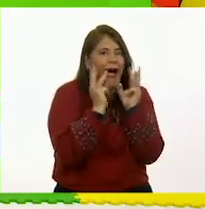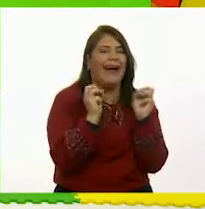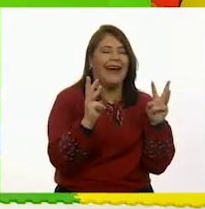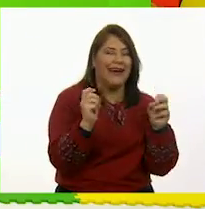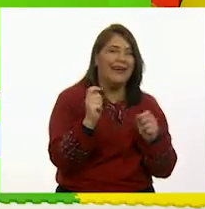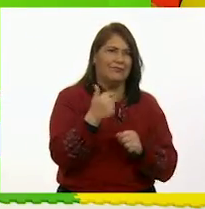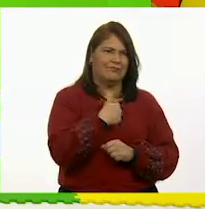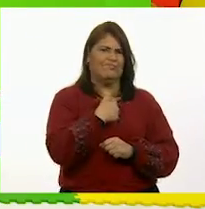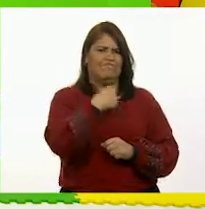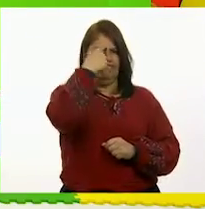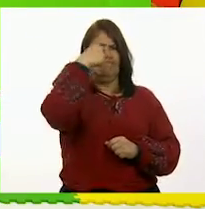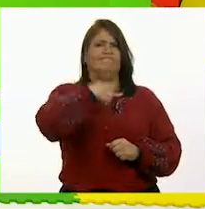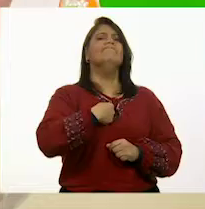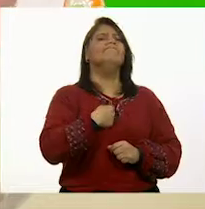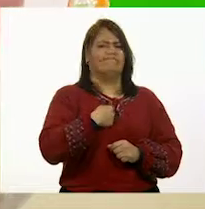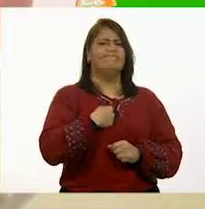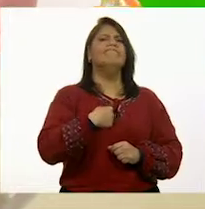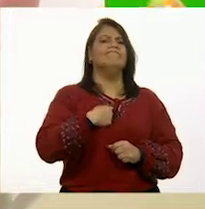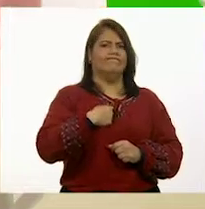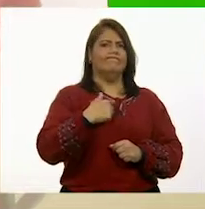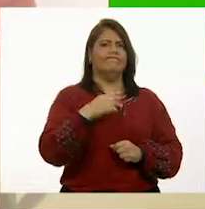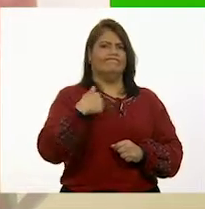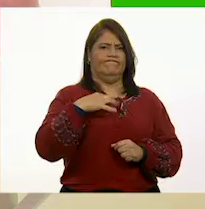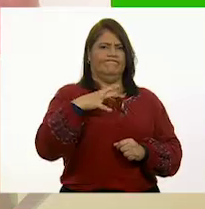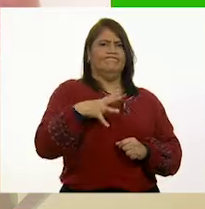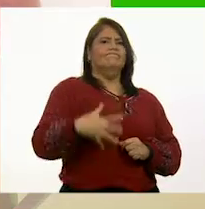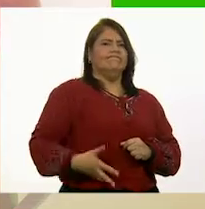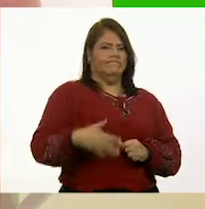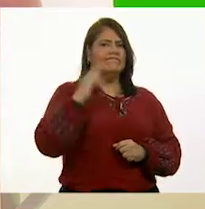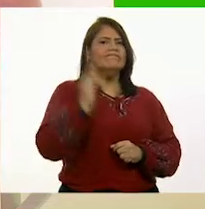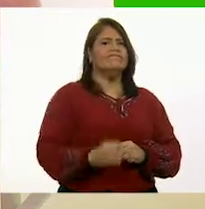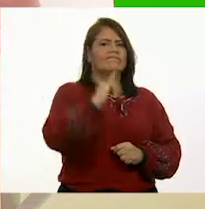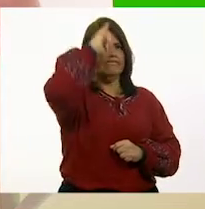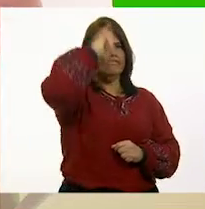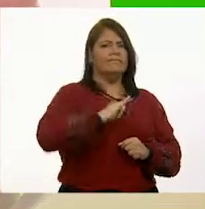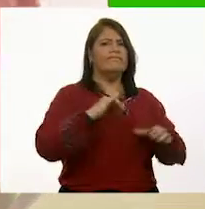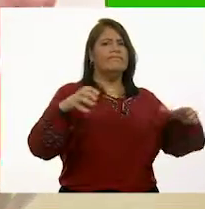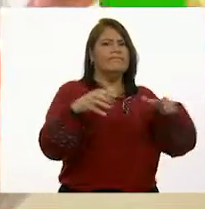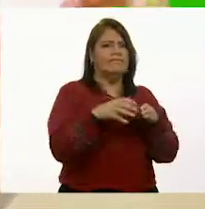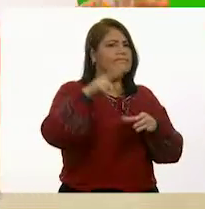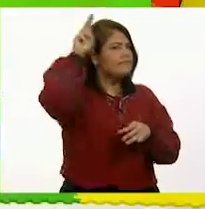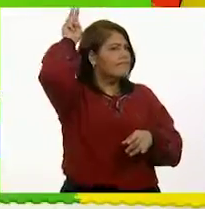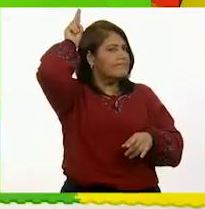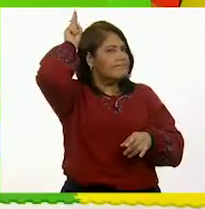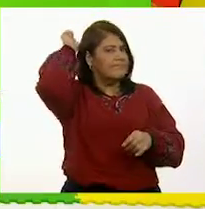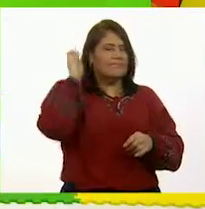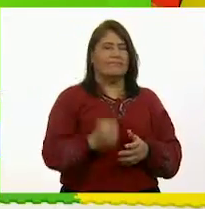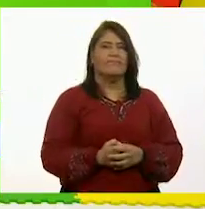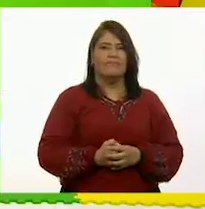mí ser un gran honor, yo aceptar ser jefa de la tribu.